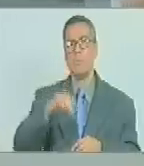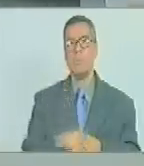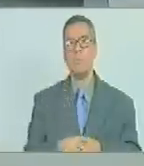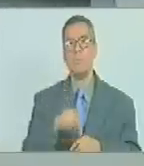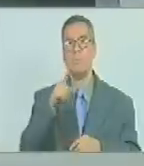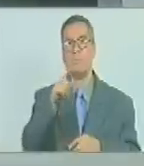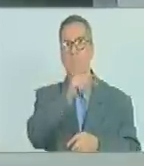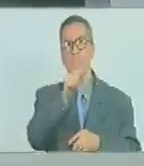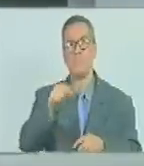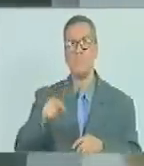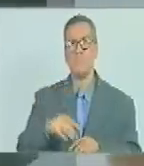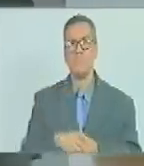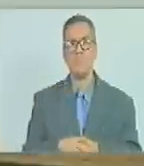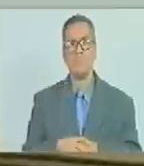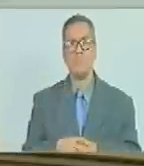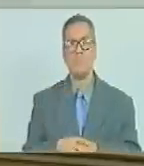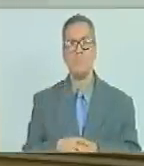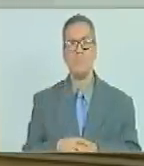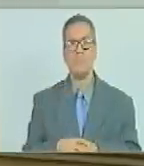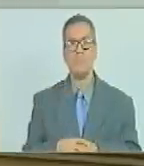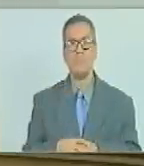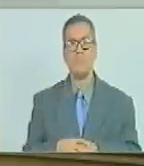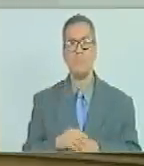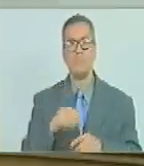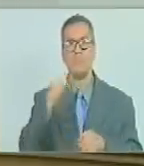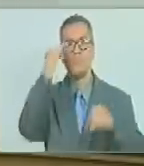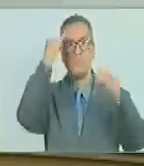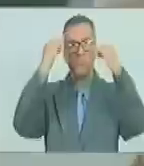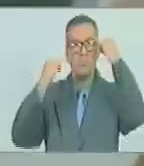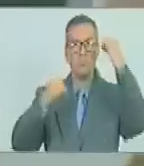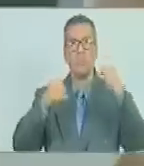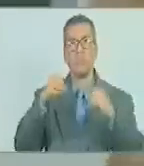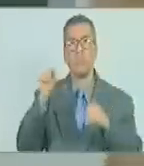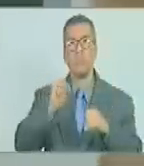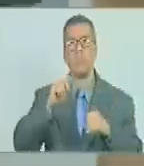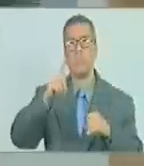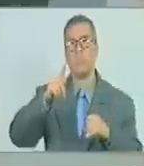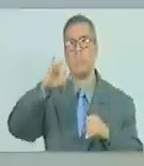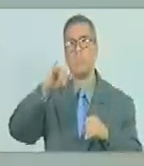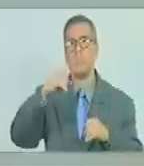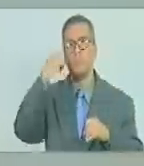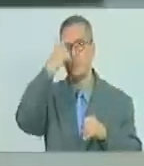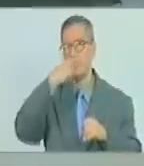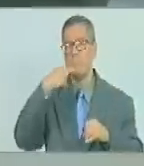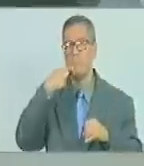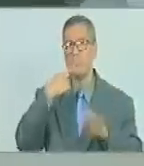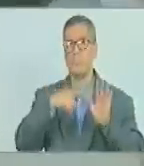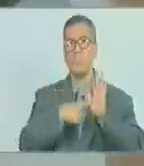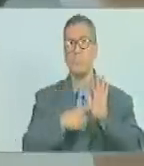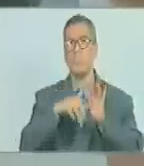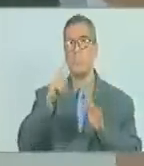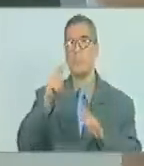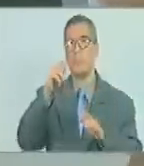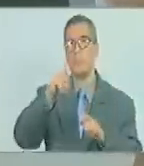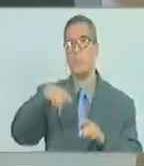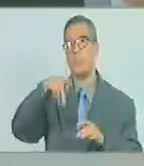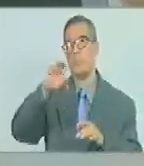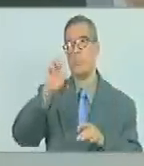ese agente de la inteligencia israelí de la CIA llamado David Smolansky. Miren la cara frente a Pence.